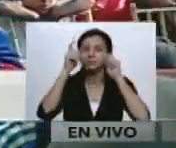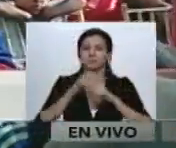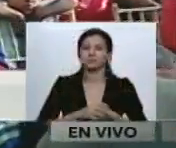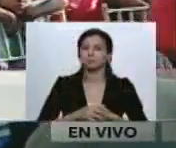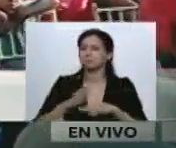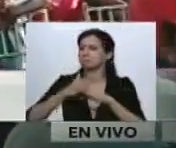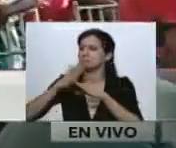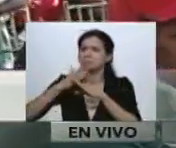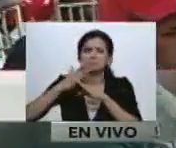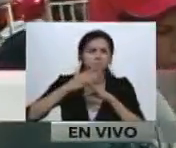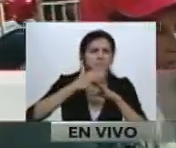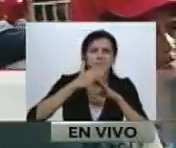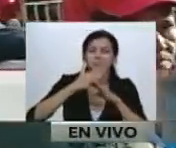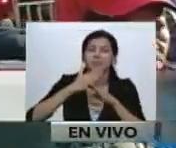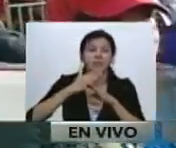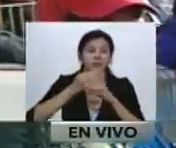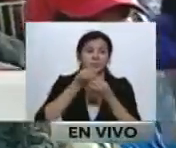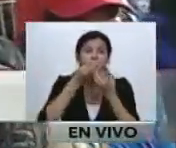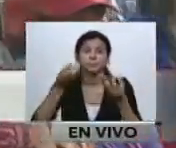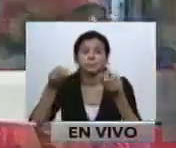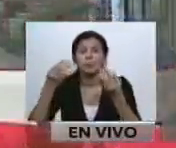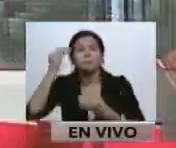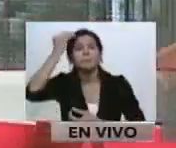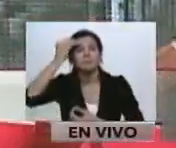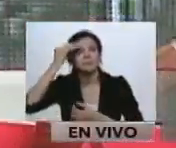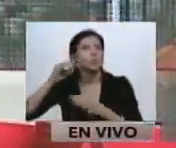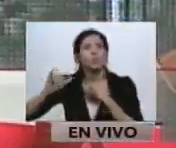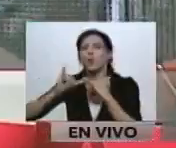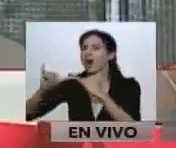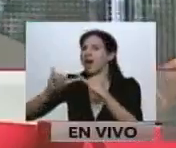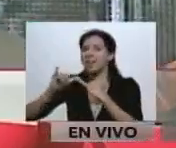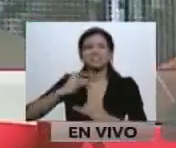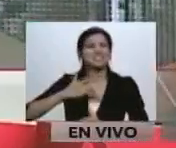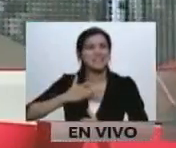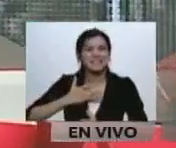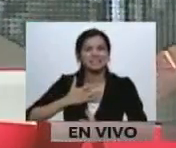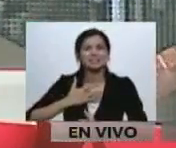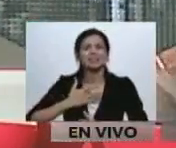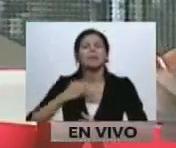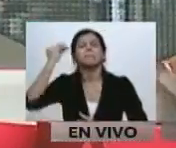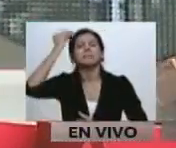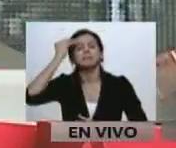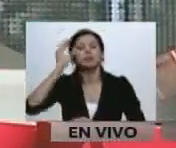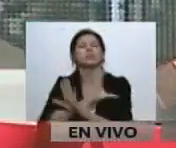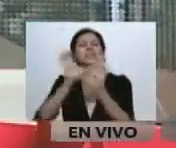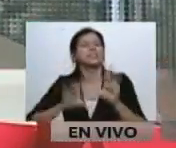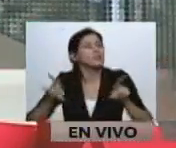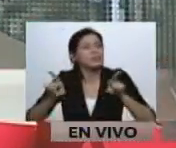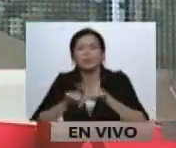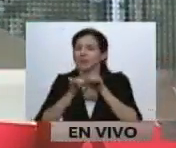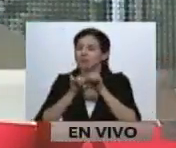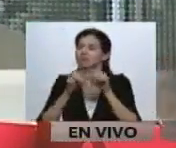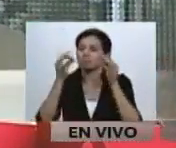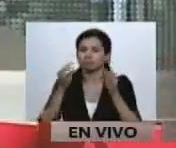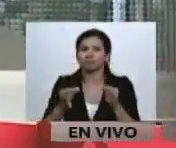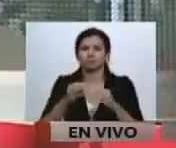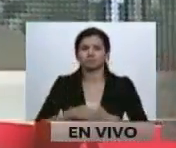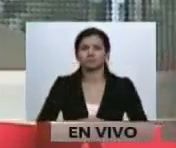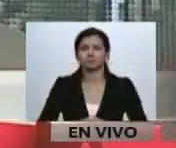compartió el pensamiento cristiano que expresa esta canción totalmente.